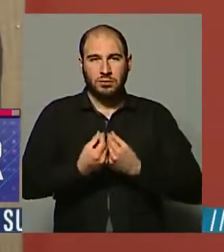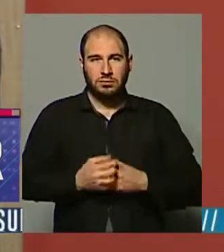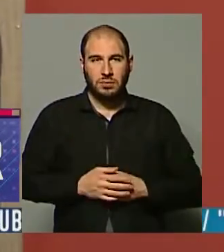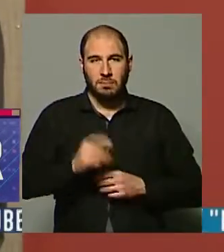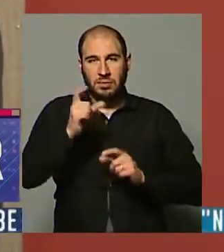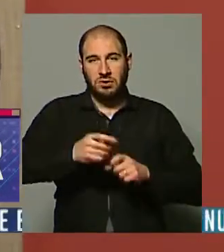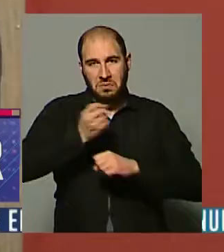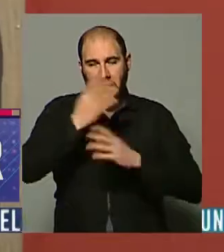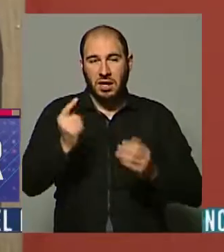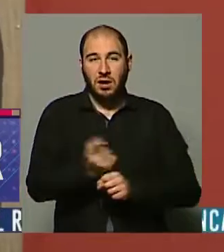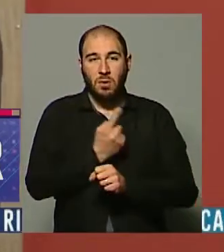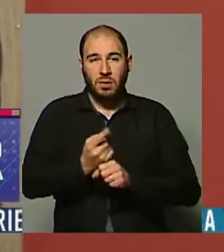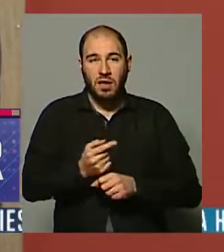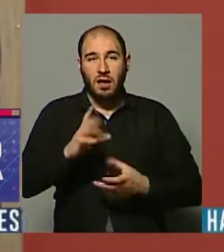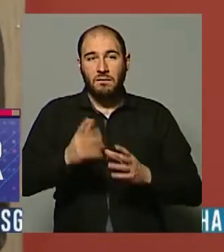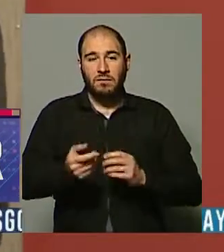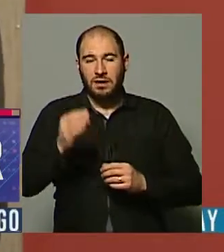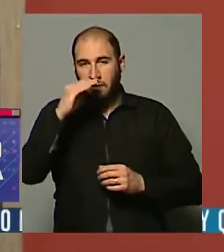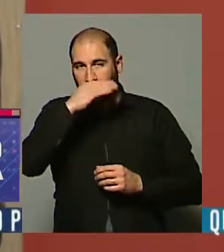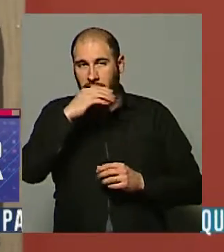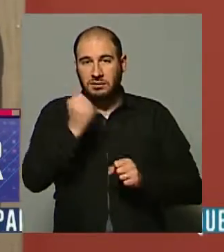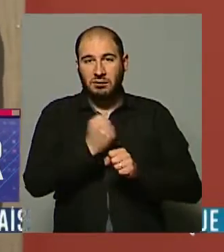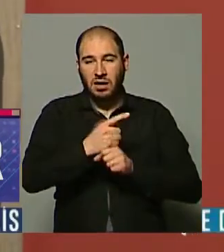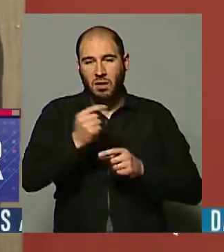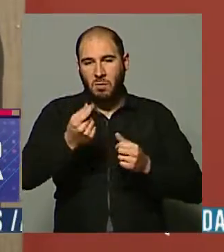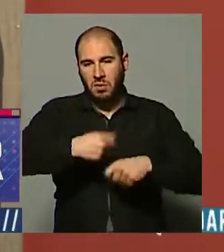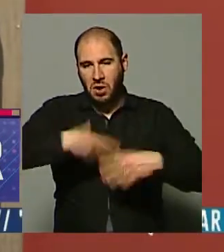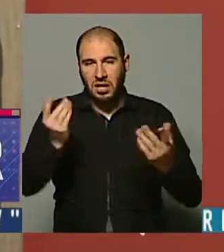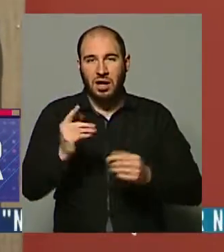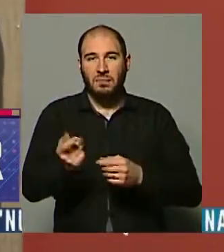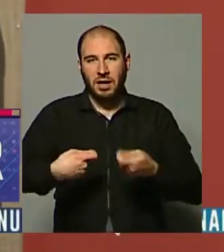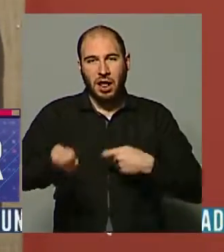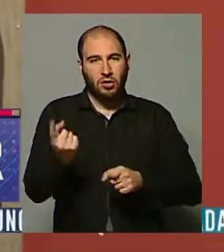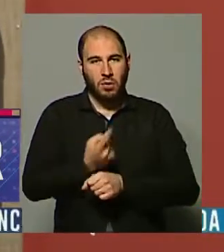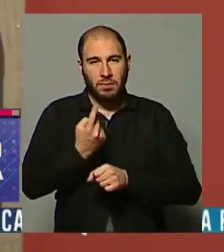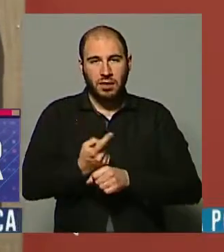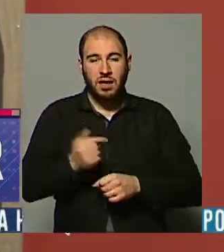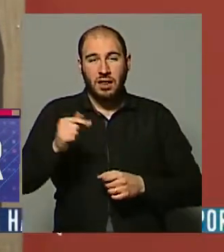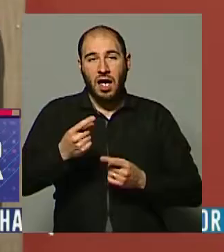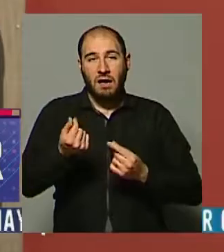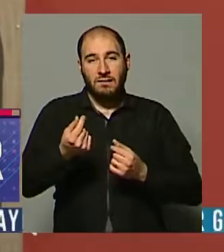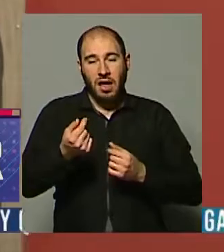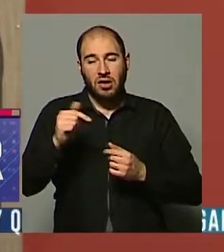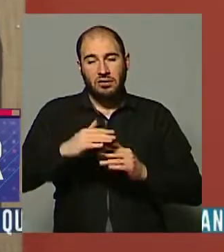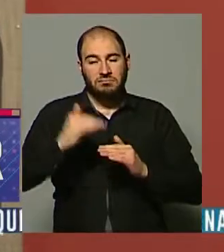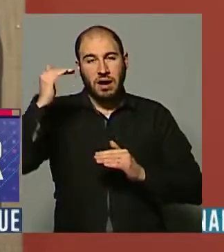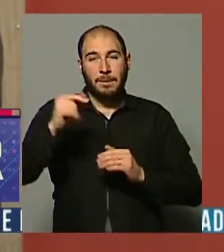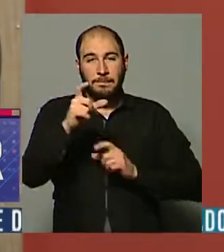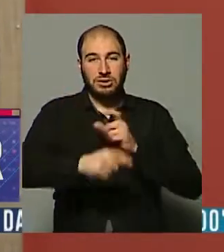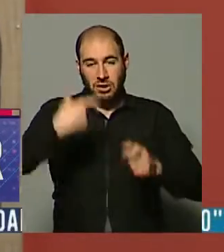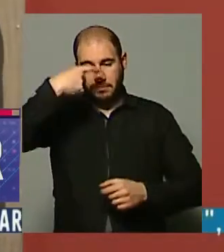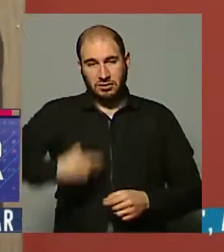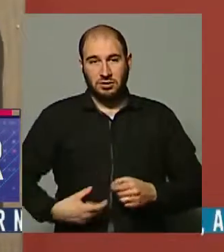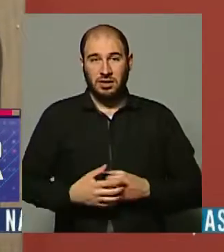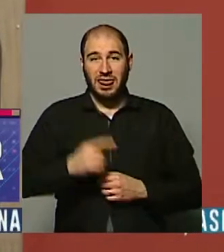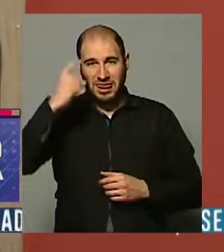No cualquier persona puede de manera informal comprar cualquier cantidad de divisas en el mercado. Sigue siendo un valor relativamente alto para las personas